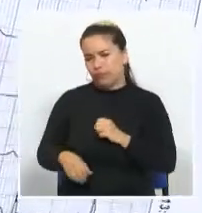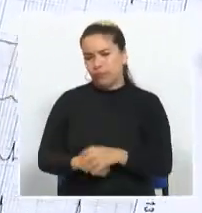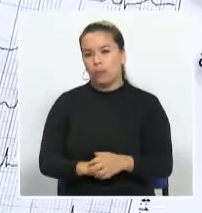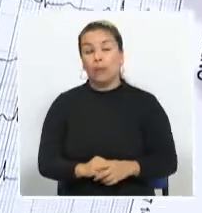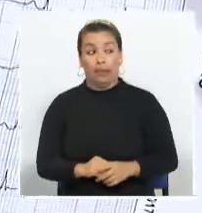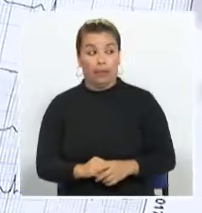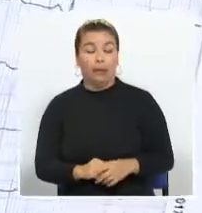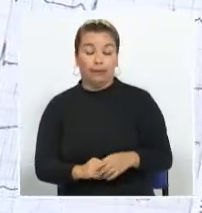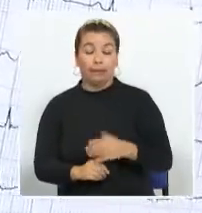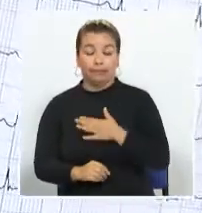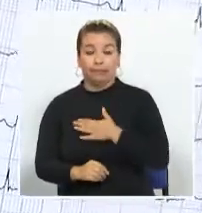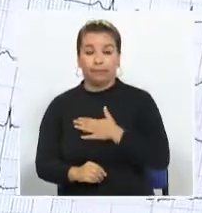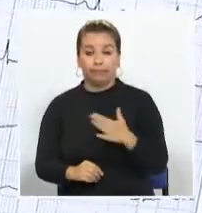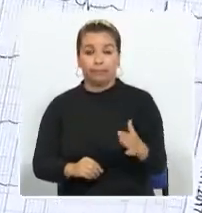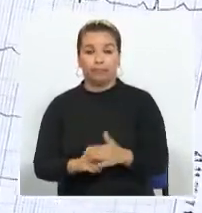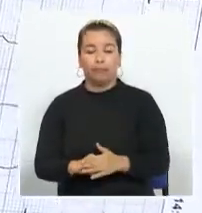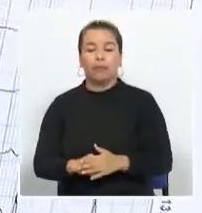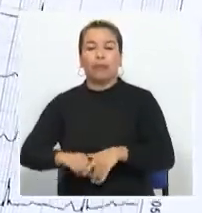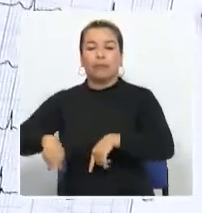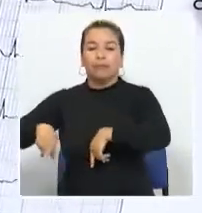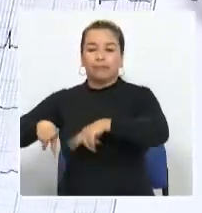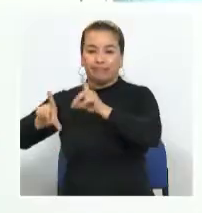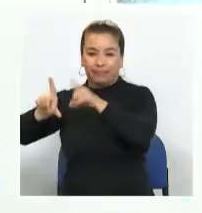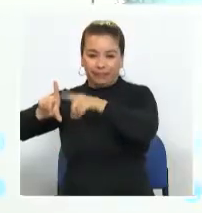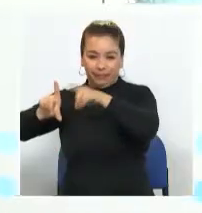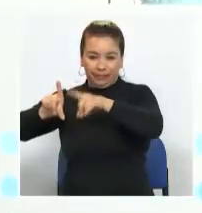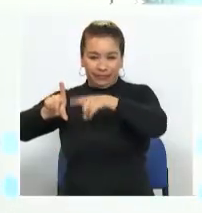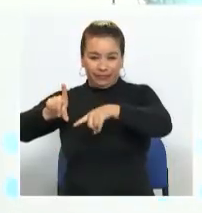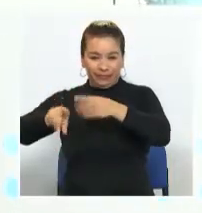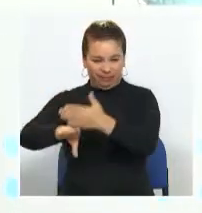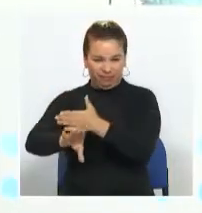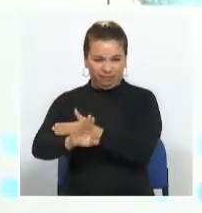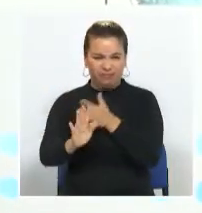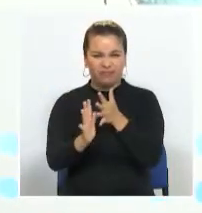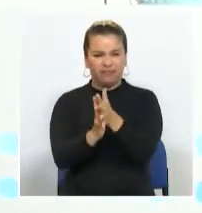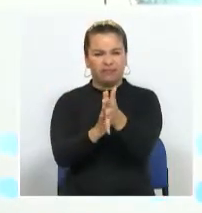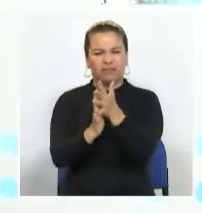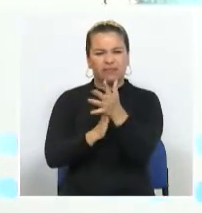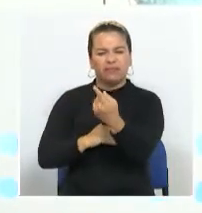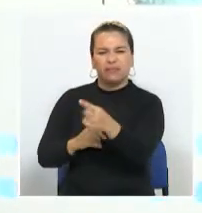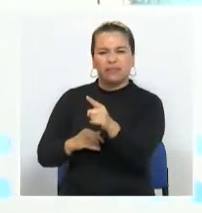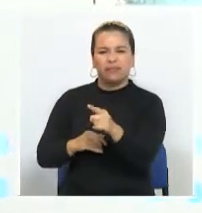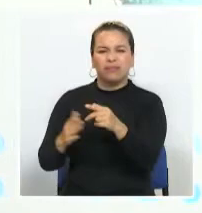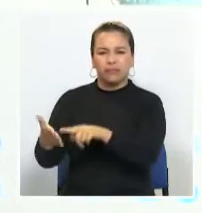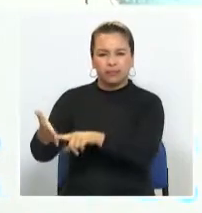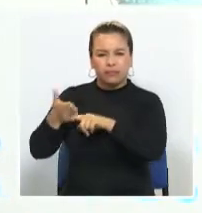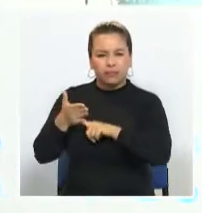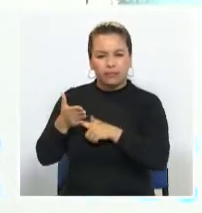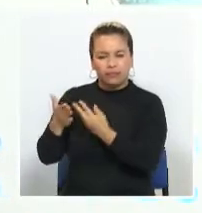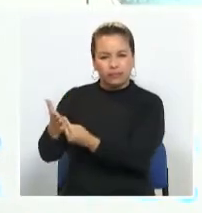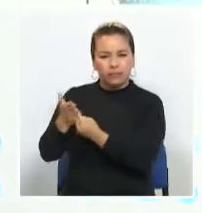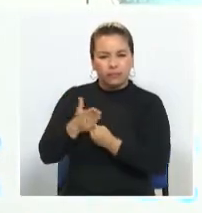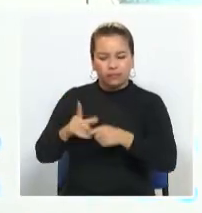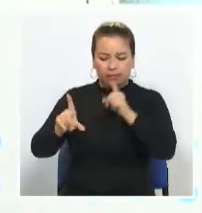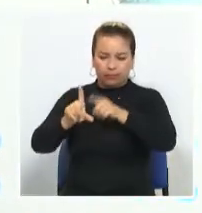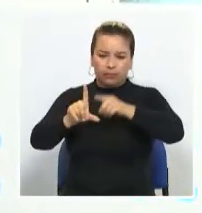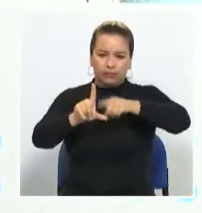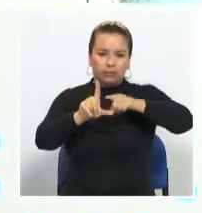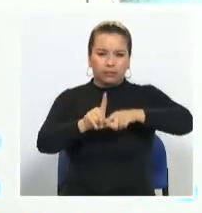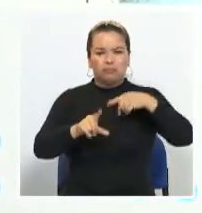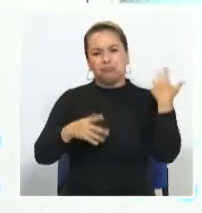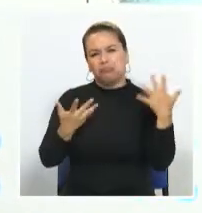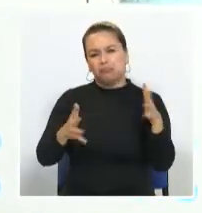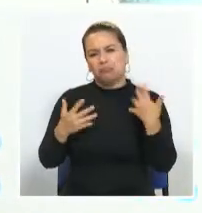En general, el electrocardiograma, como hablábamos ahorita, es un registro electrocardiográfico que dura alrededor de